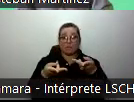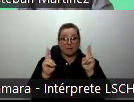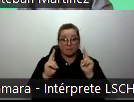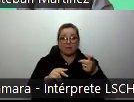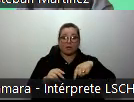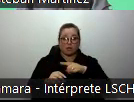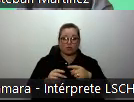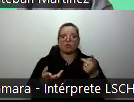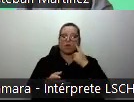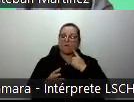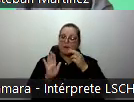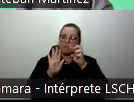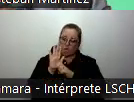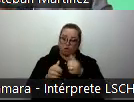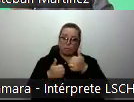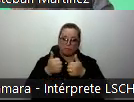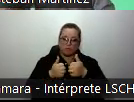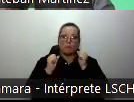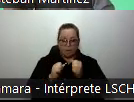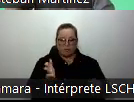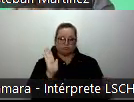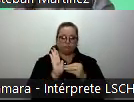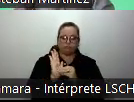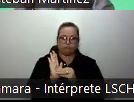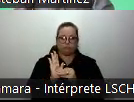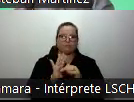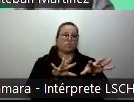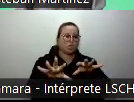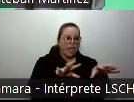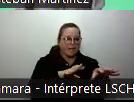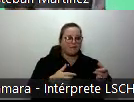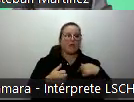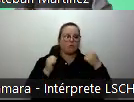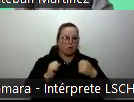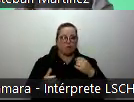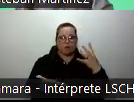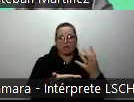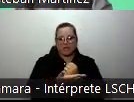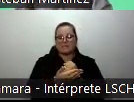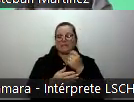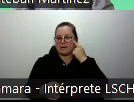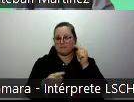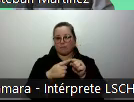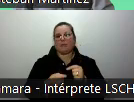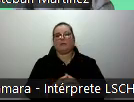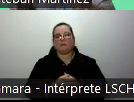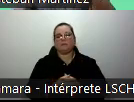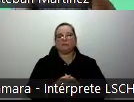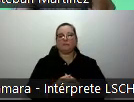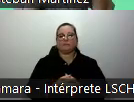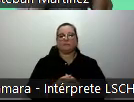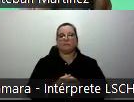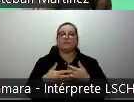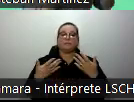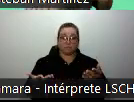operacionalizar nuestro proyecto profesional pero en el fondo es un conjunto de actividades que te permite cumplir con la meta Eso es en simple y